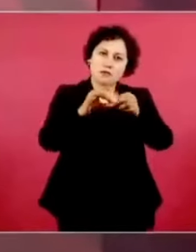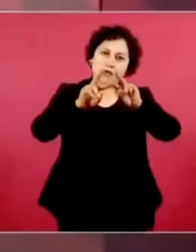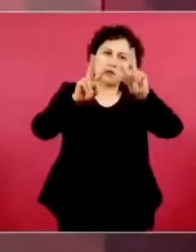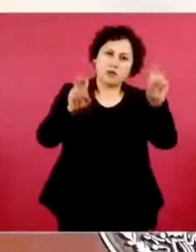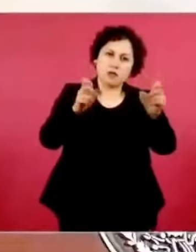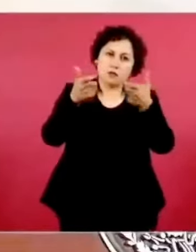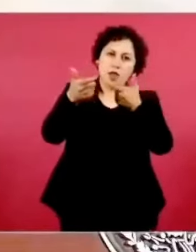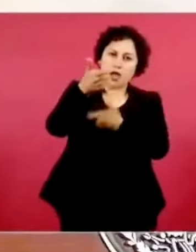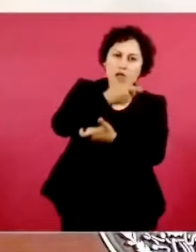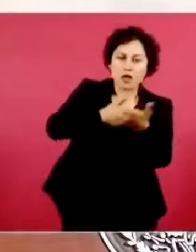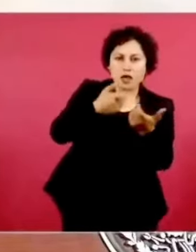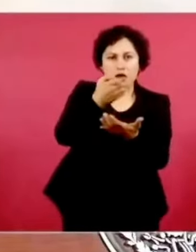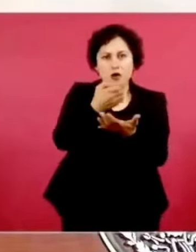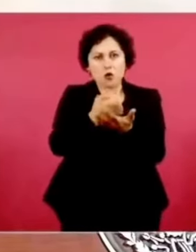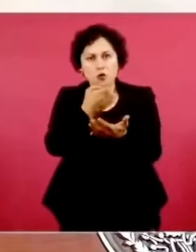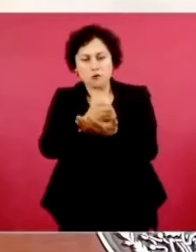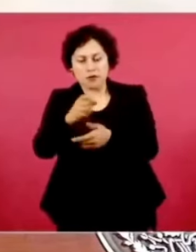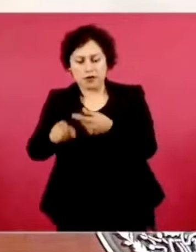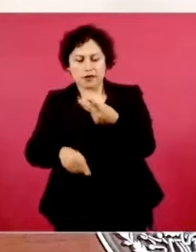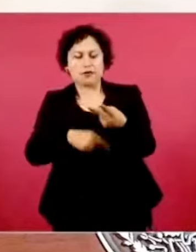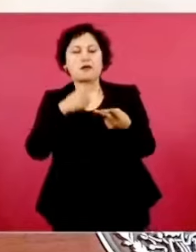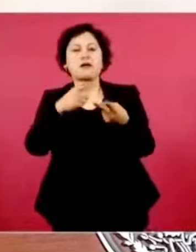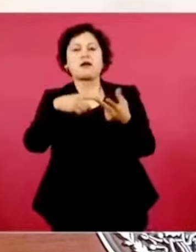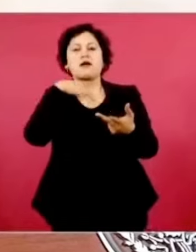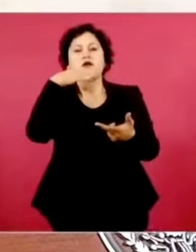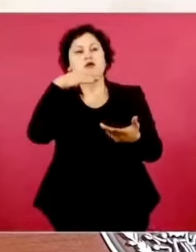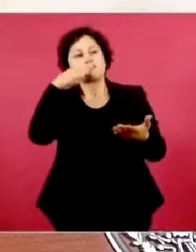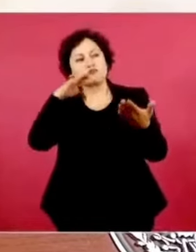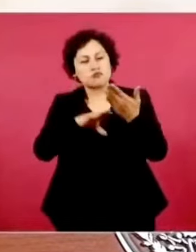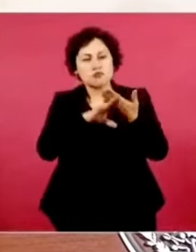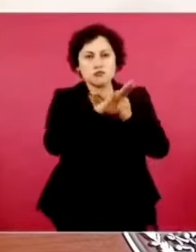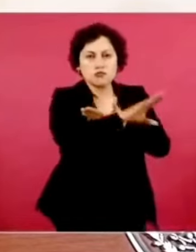cómo evitamos la corrupción, cómo